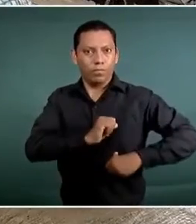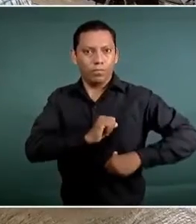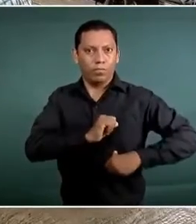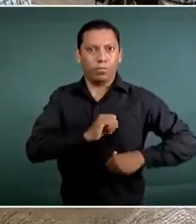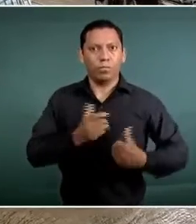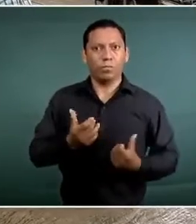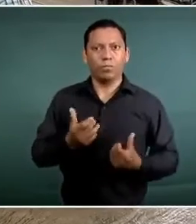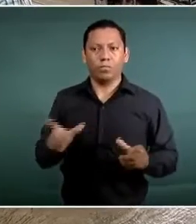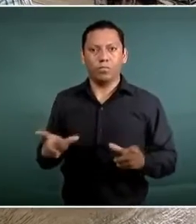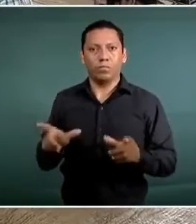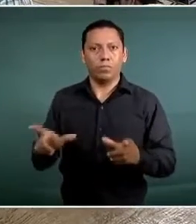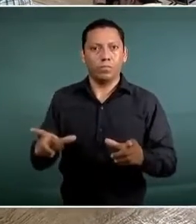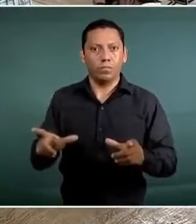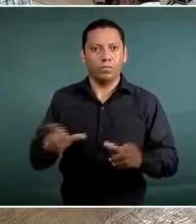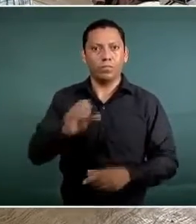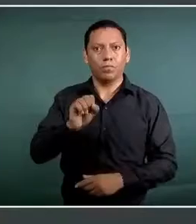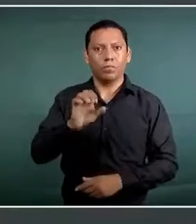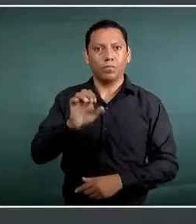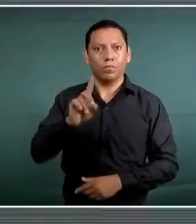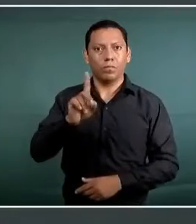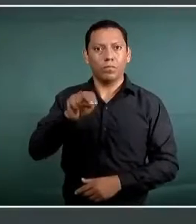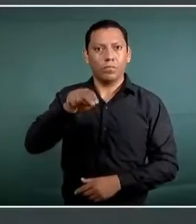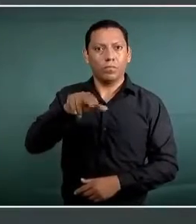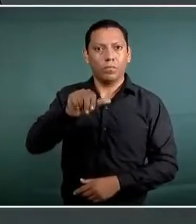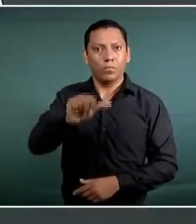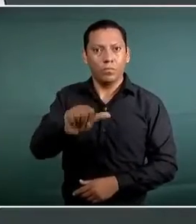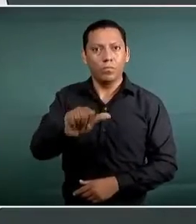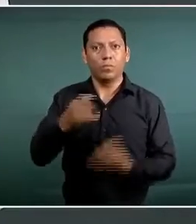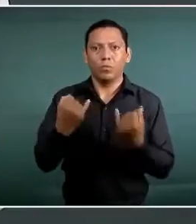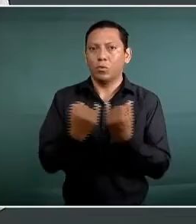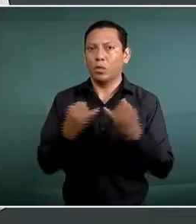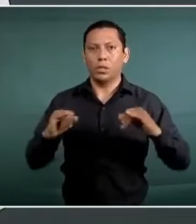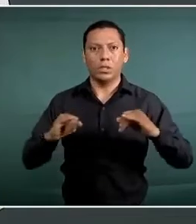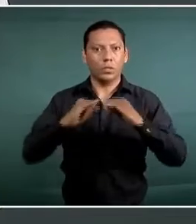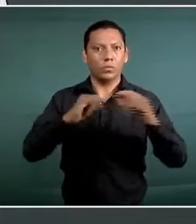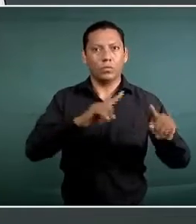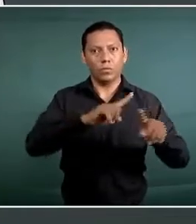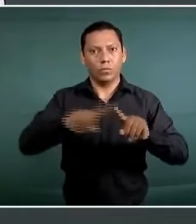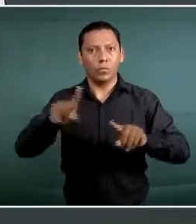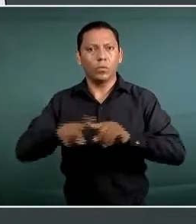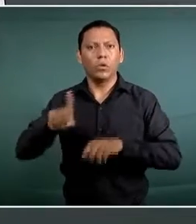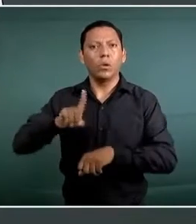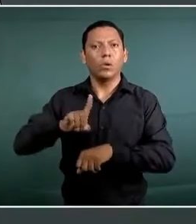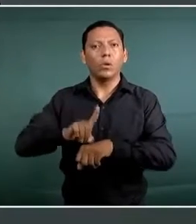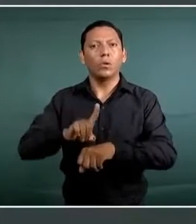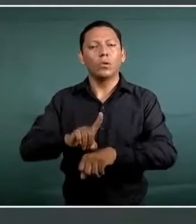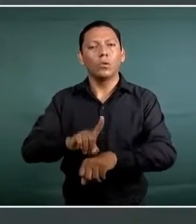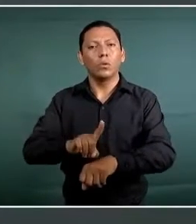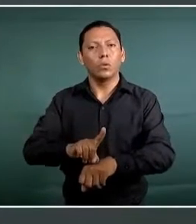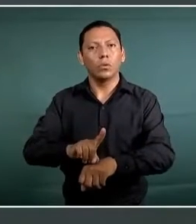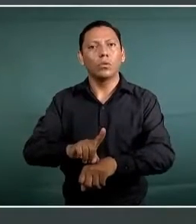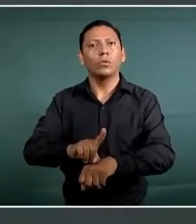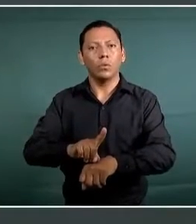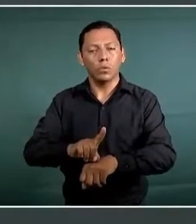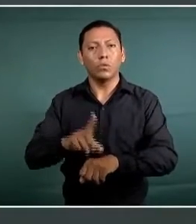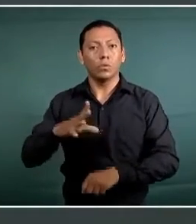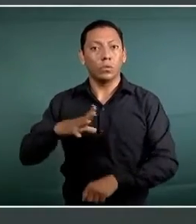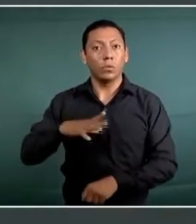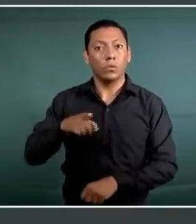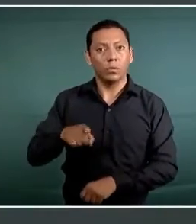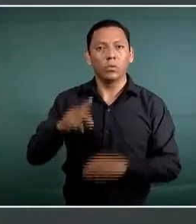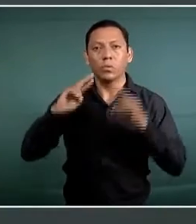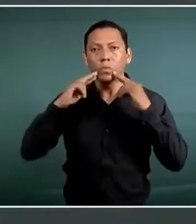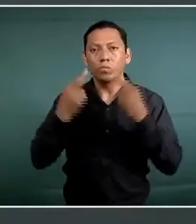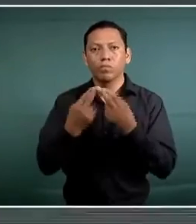de las instituciones que todos los días se